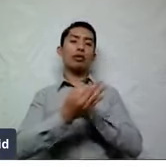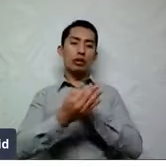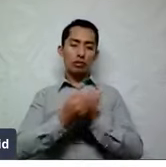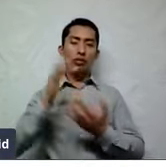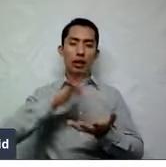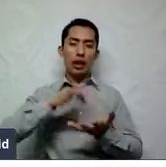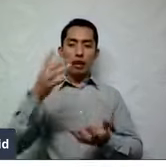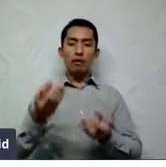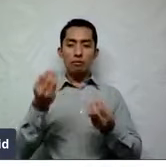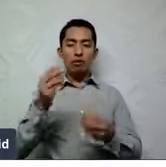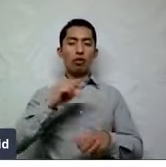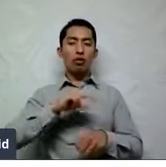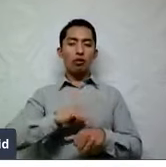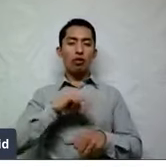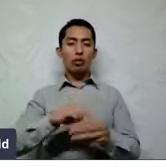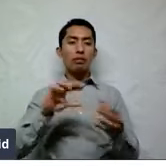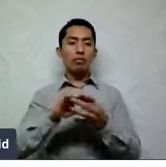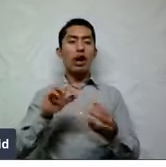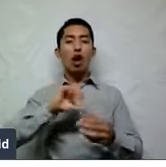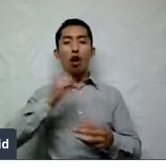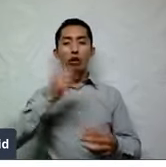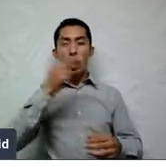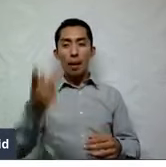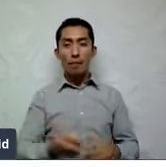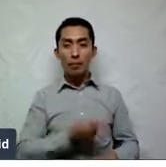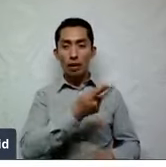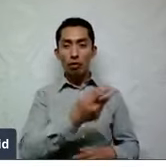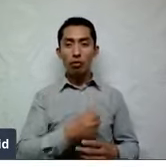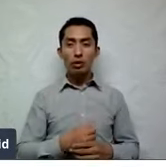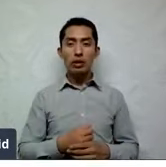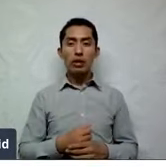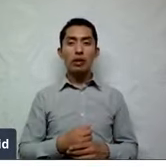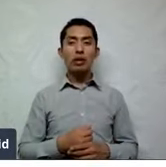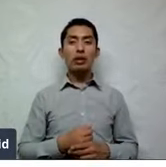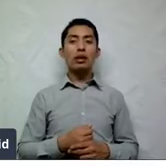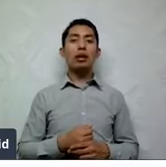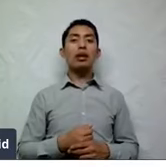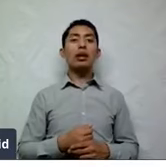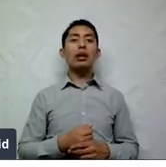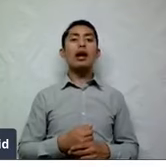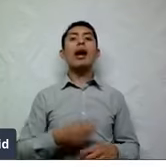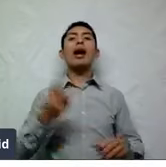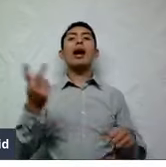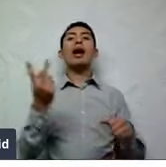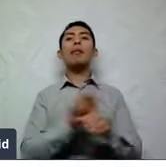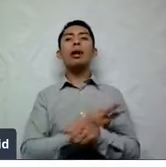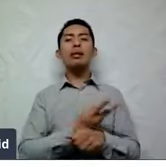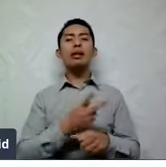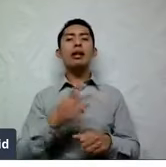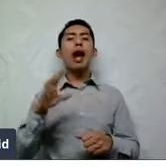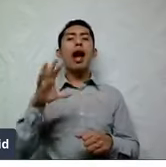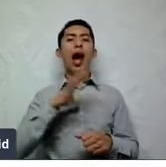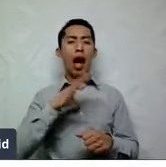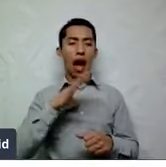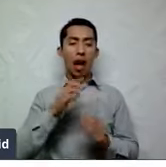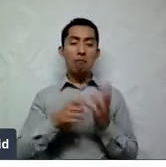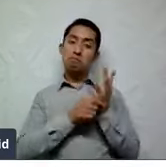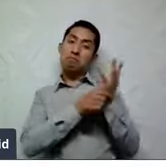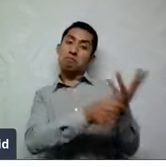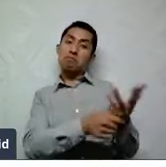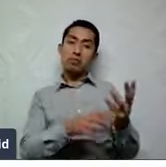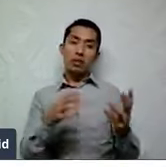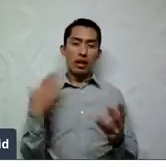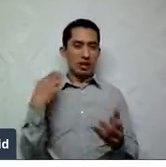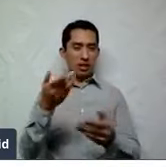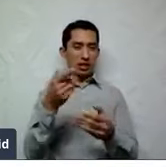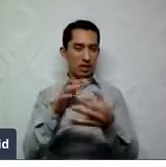Muchas gracias, doctor. Por aquí nos preguntan, y bueno, vamos a ver qué está sucediendo. Parece que está corriendo un rumor, usted